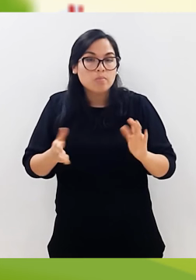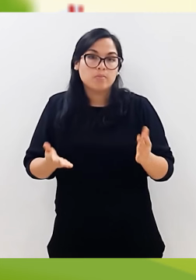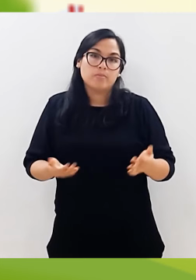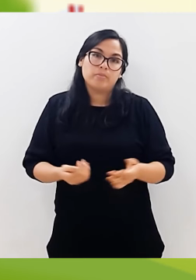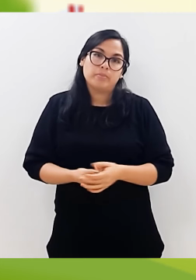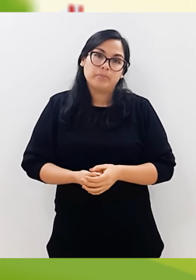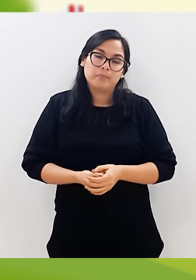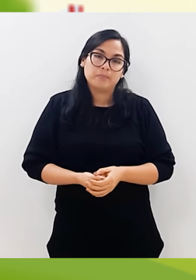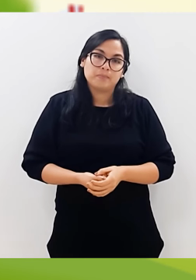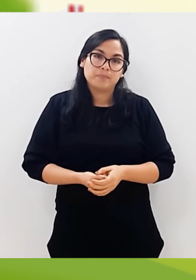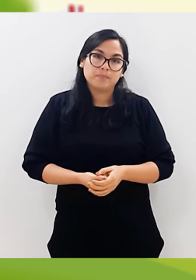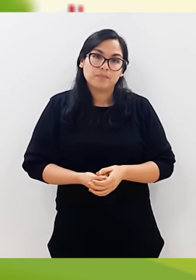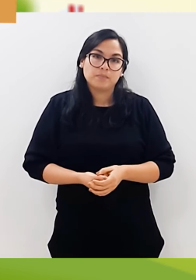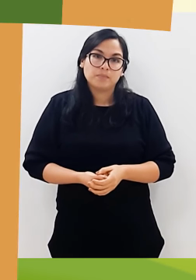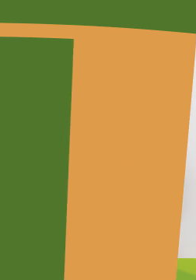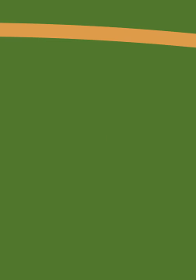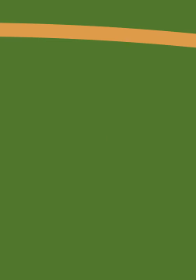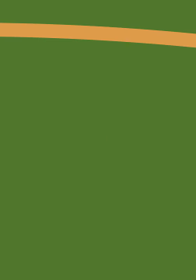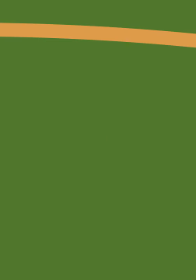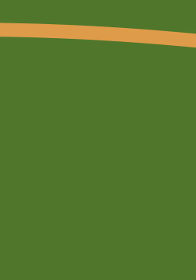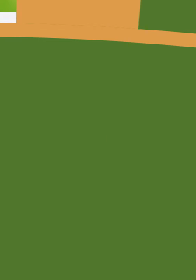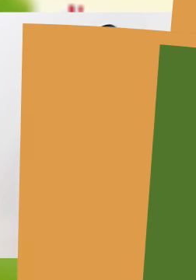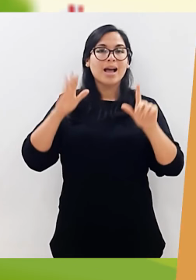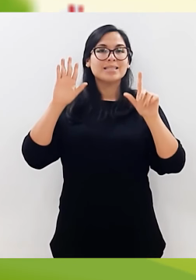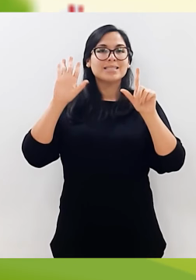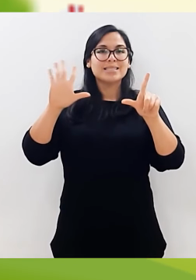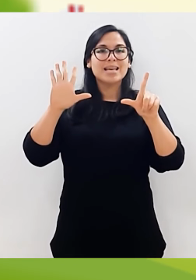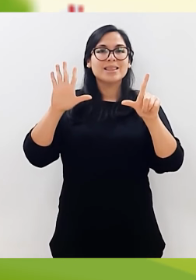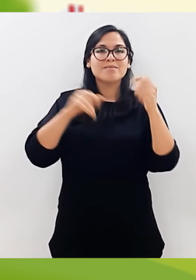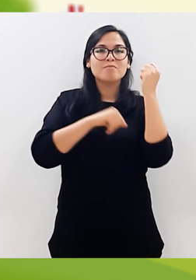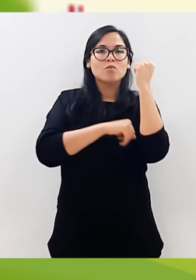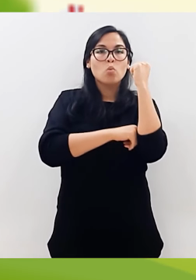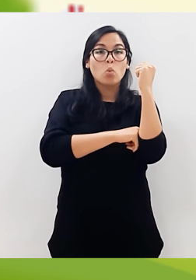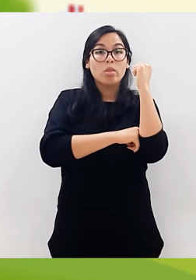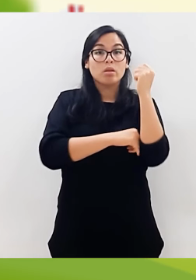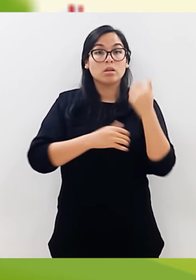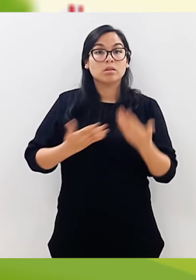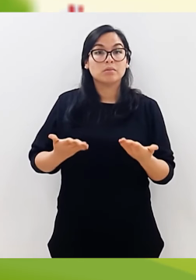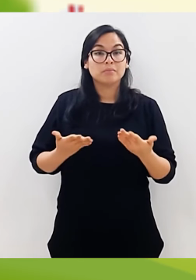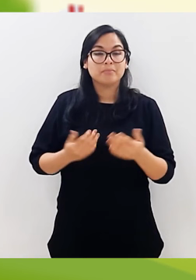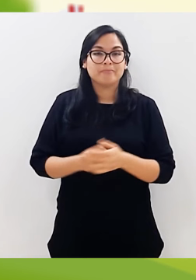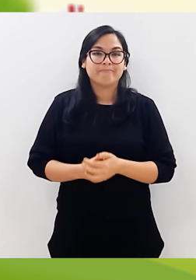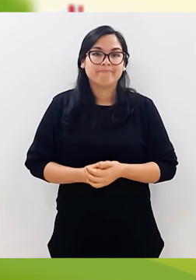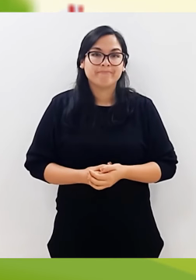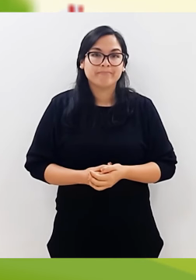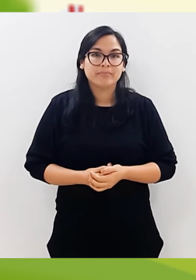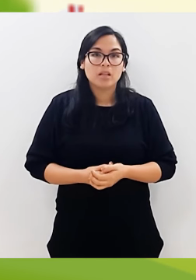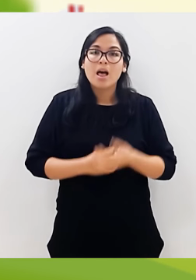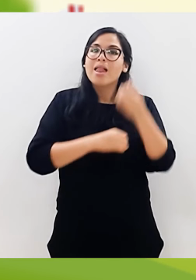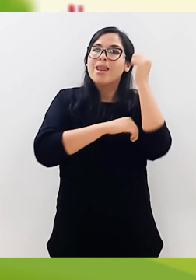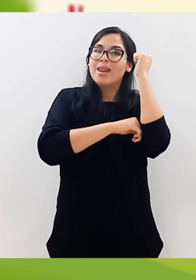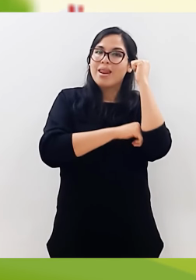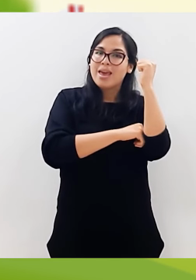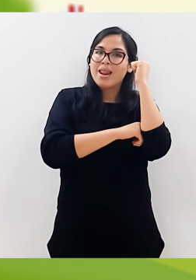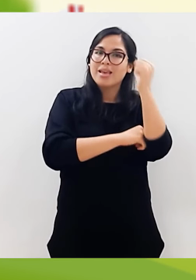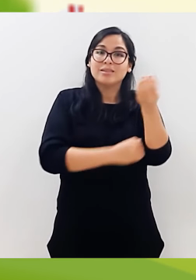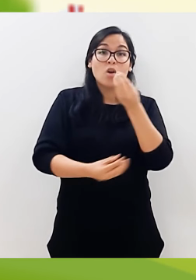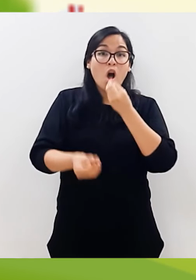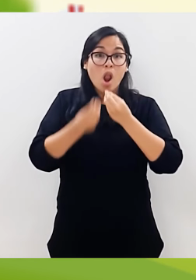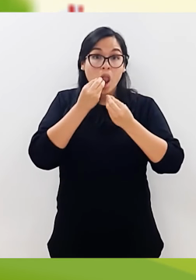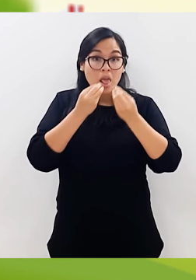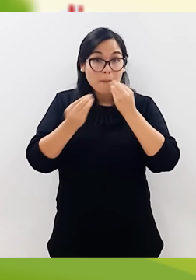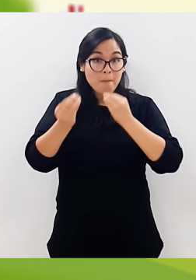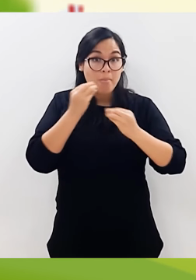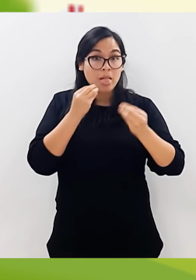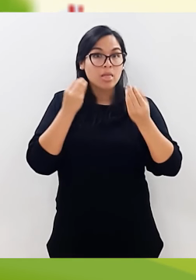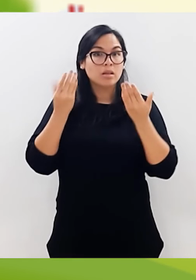recuperar a tiempo. El séptimo de la lista es el derecho a